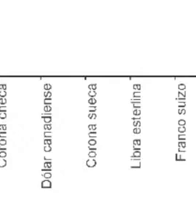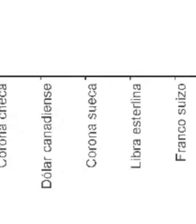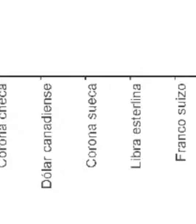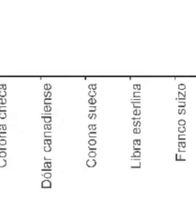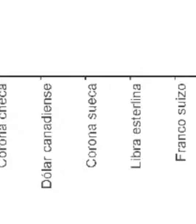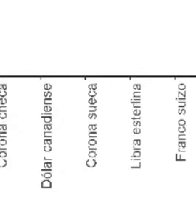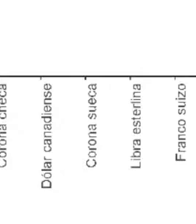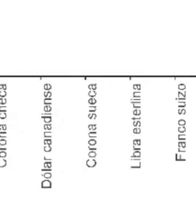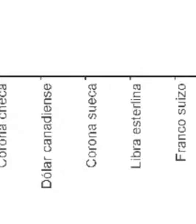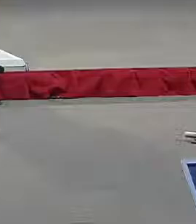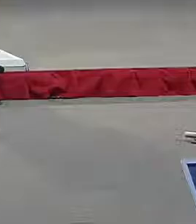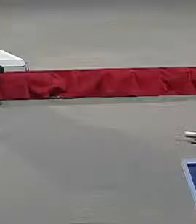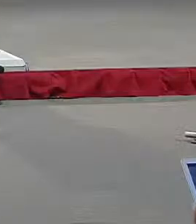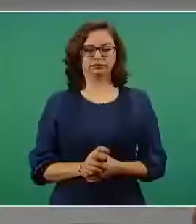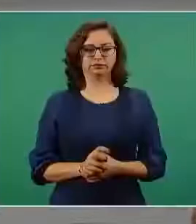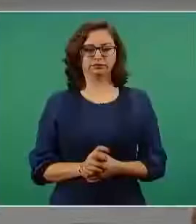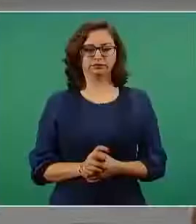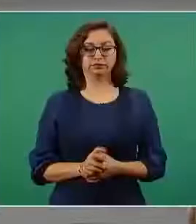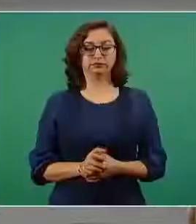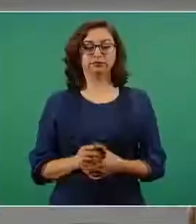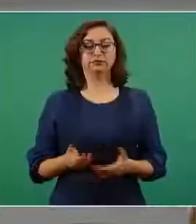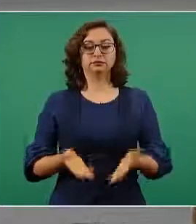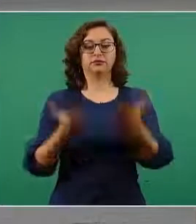A ver lo de las remesas.